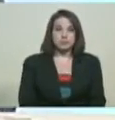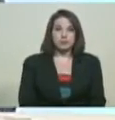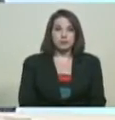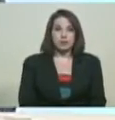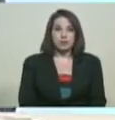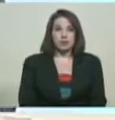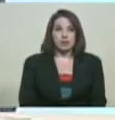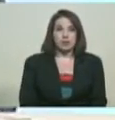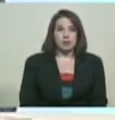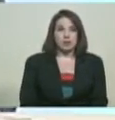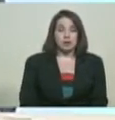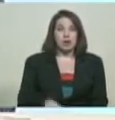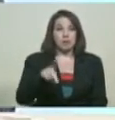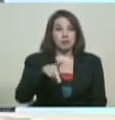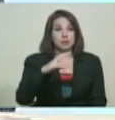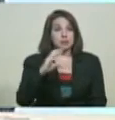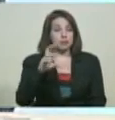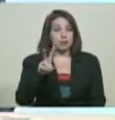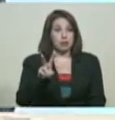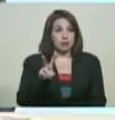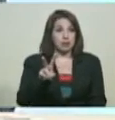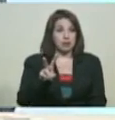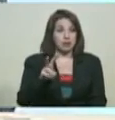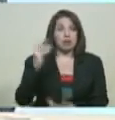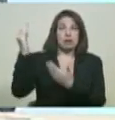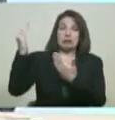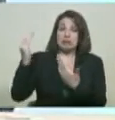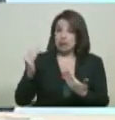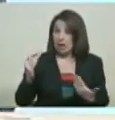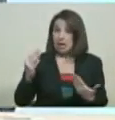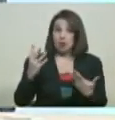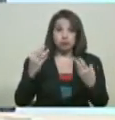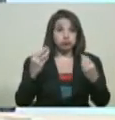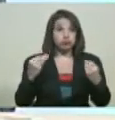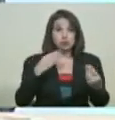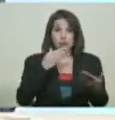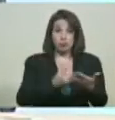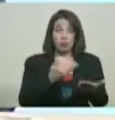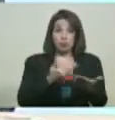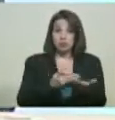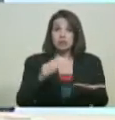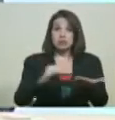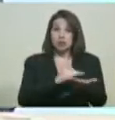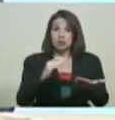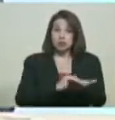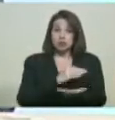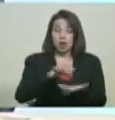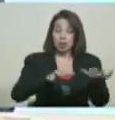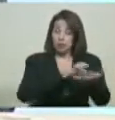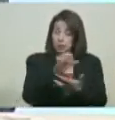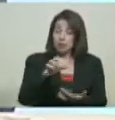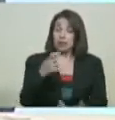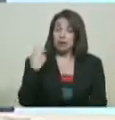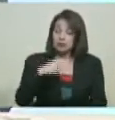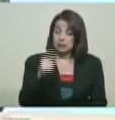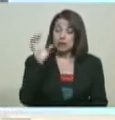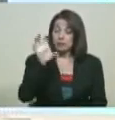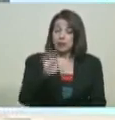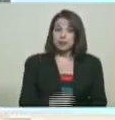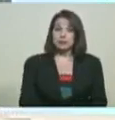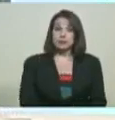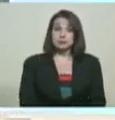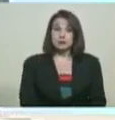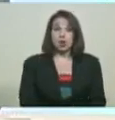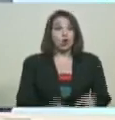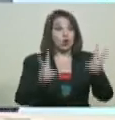el psb trajeron propuestas concretas de soluciones a los problemas que el país tiene con